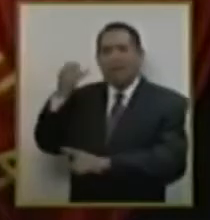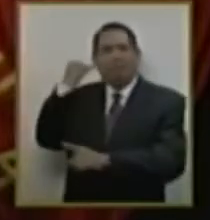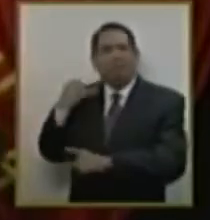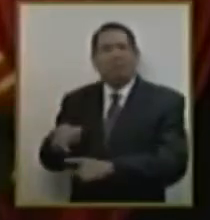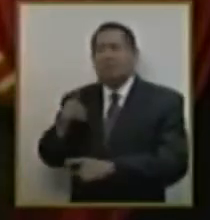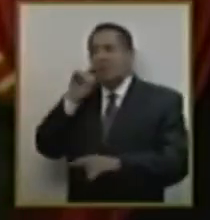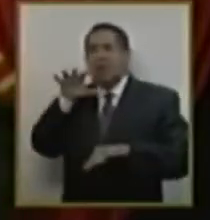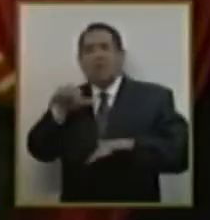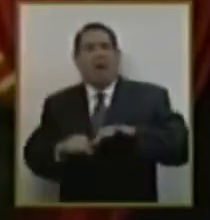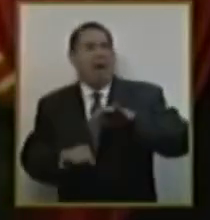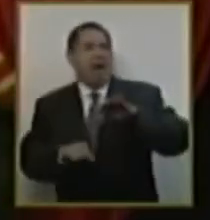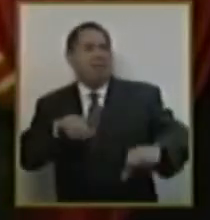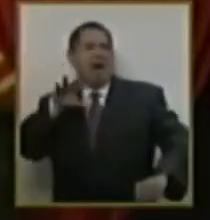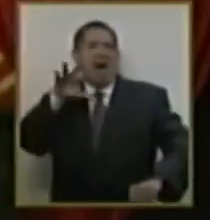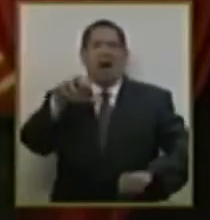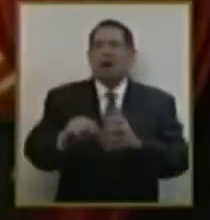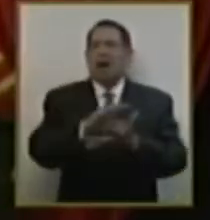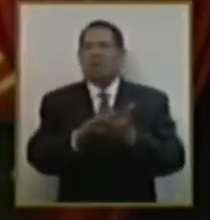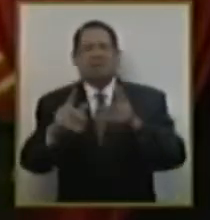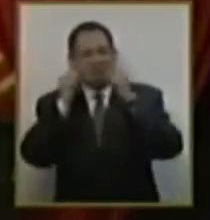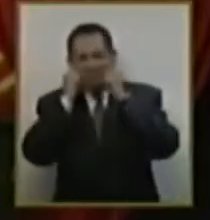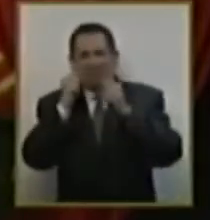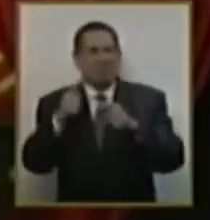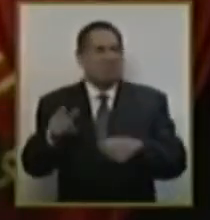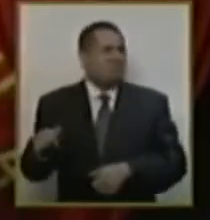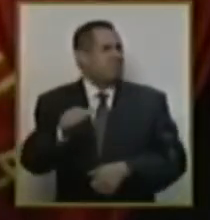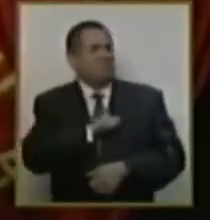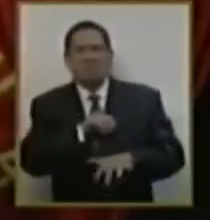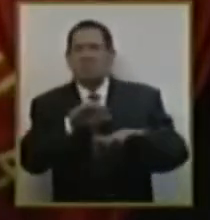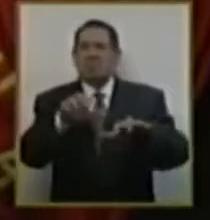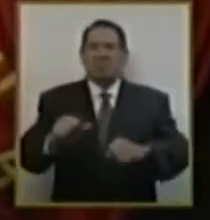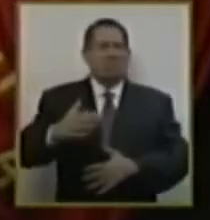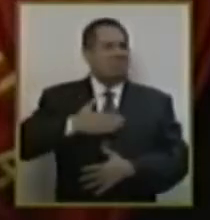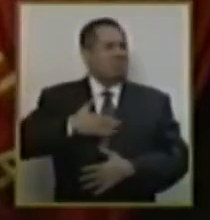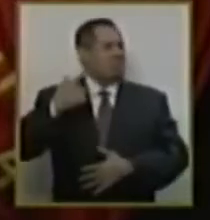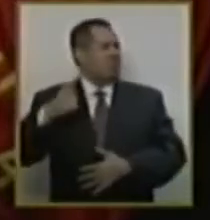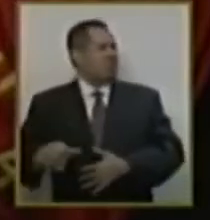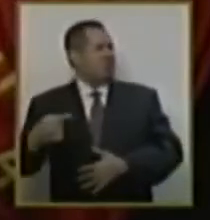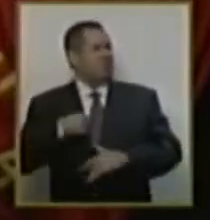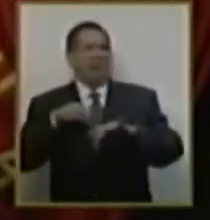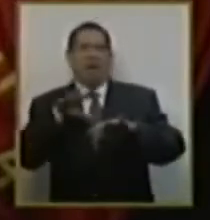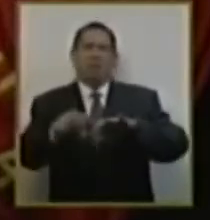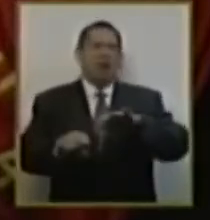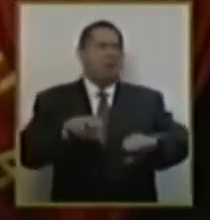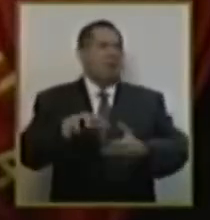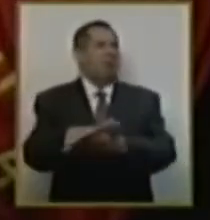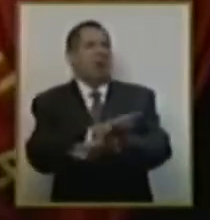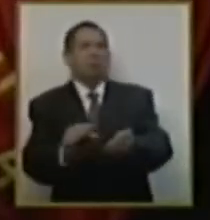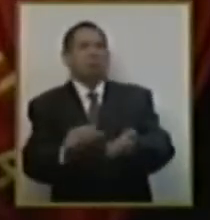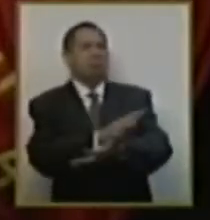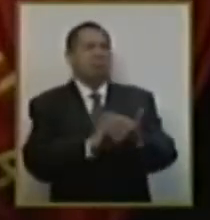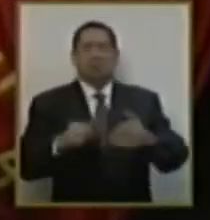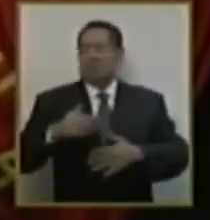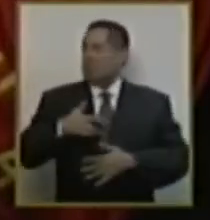consumista, sin límite, egoísta, narcisista hasta la ruina, enamorada de sí